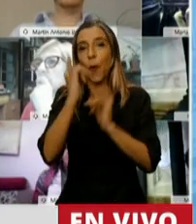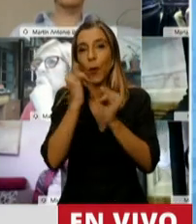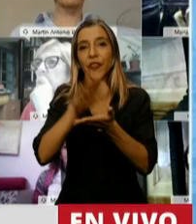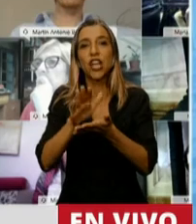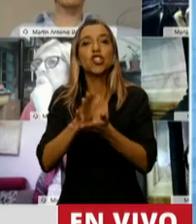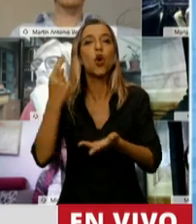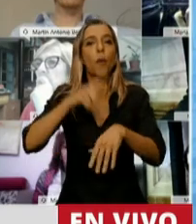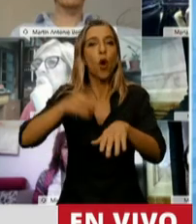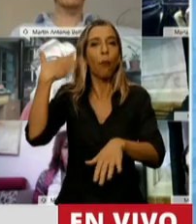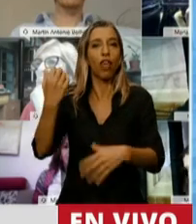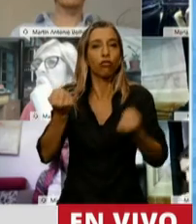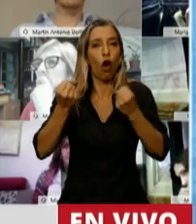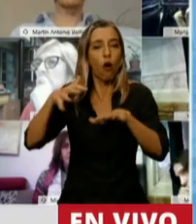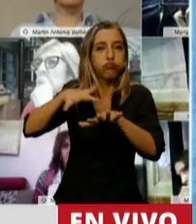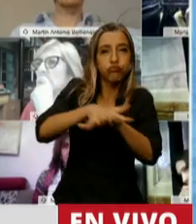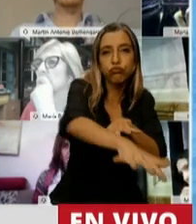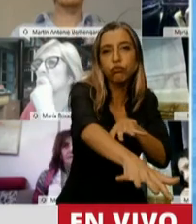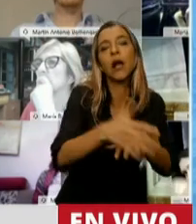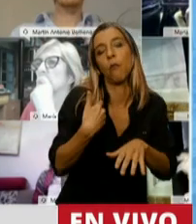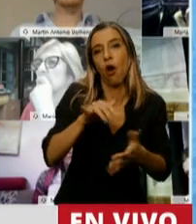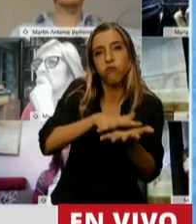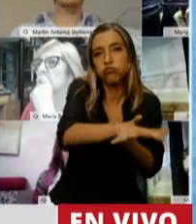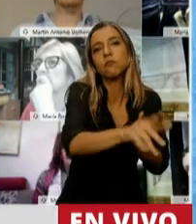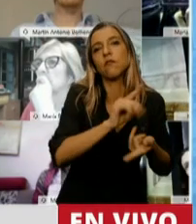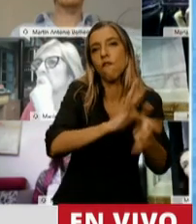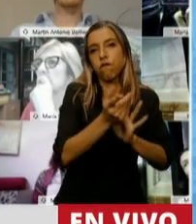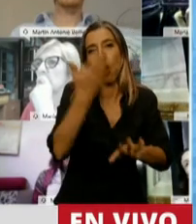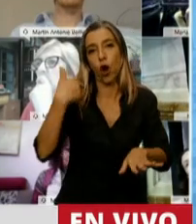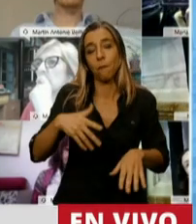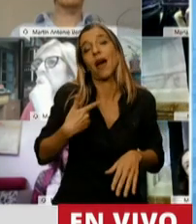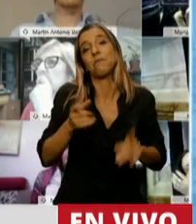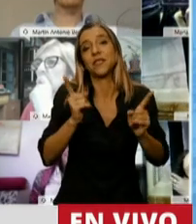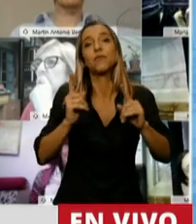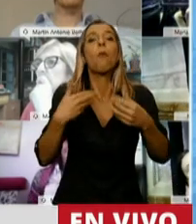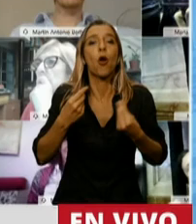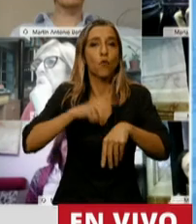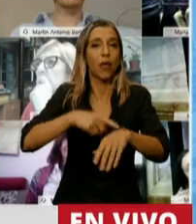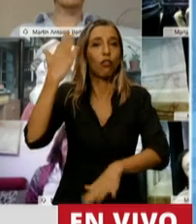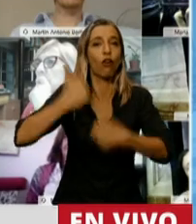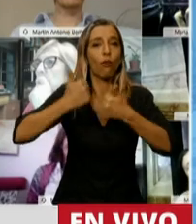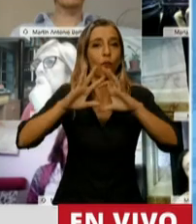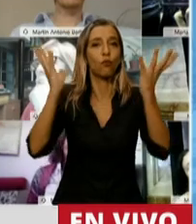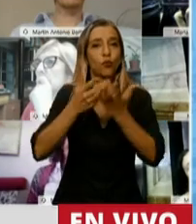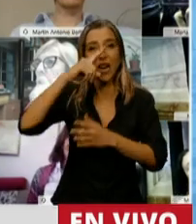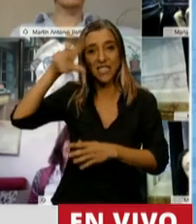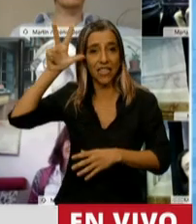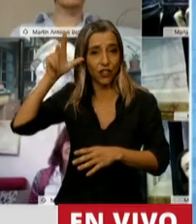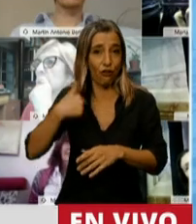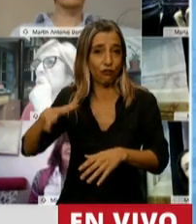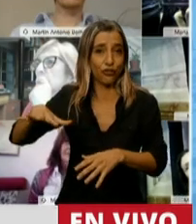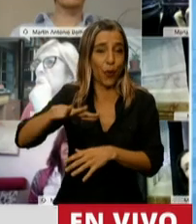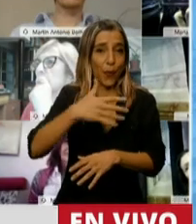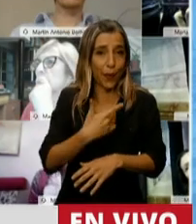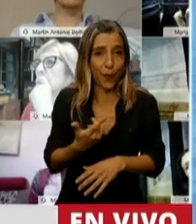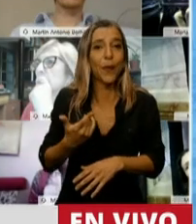de Cacciatore y la idea de la política de la erradicación de villas para el Mundial 78, que daban tres casillas en la Villa 31. Y eso fue